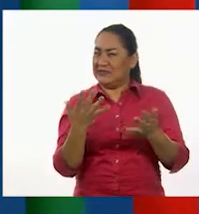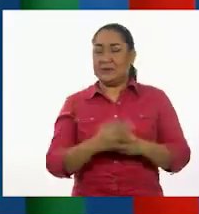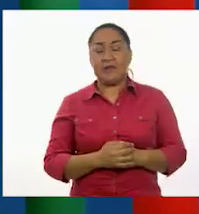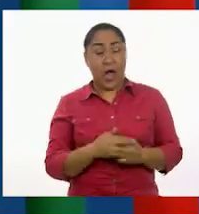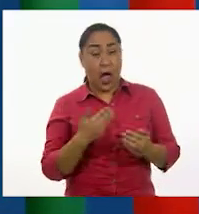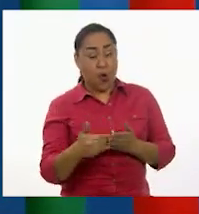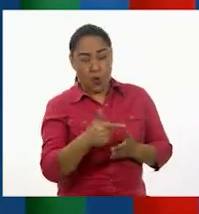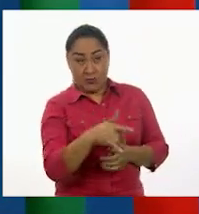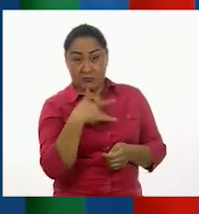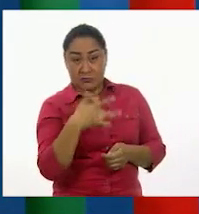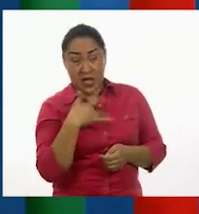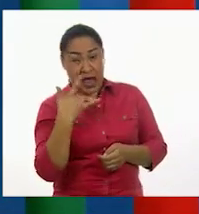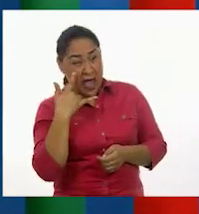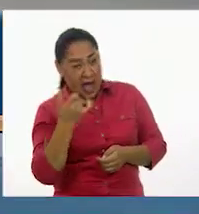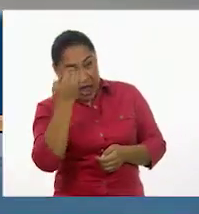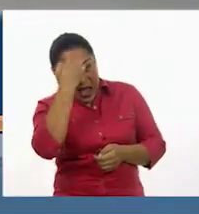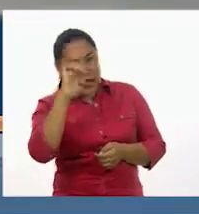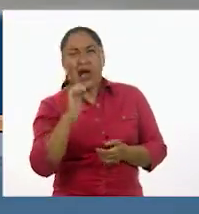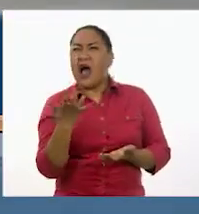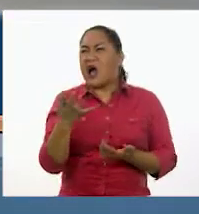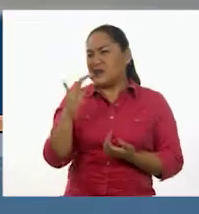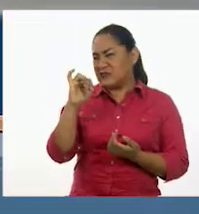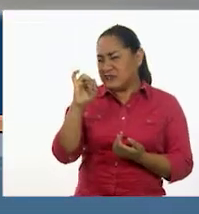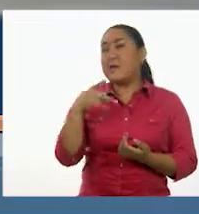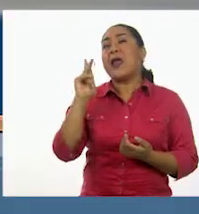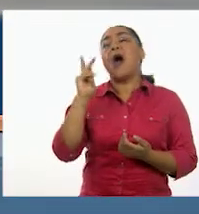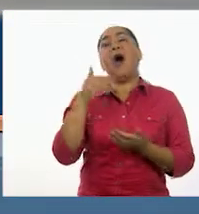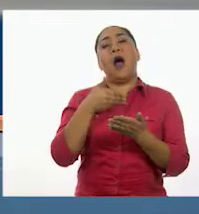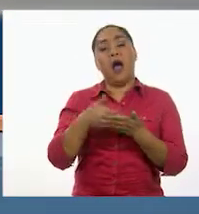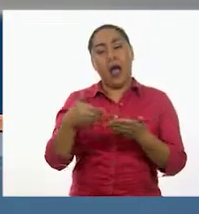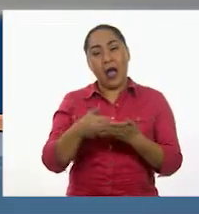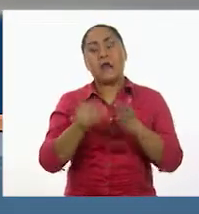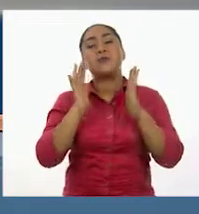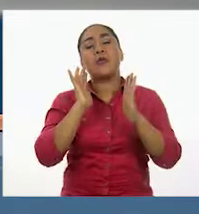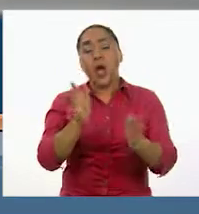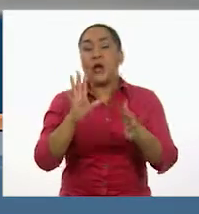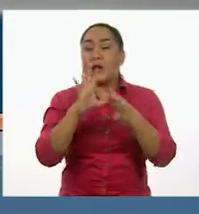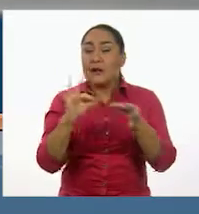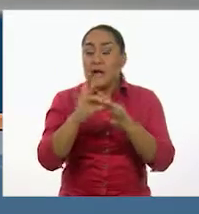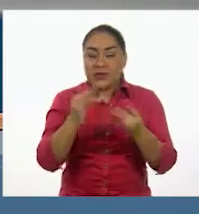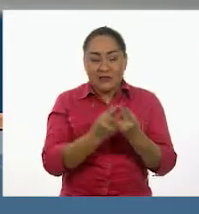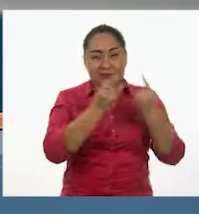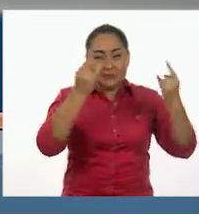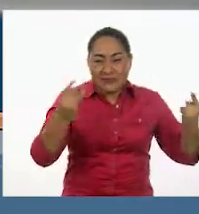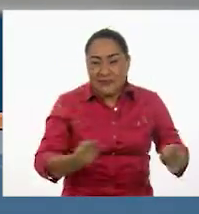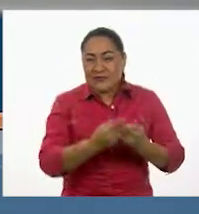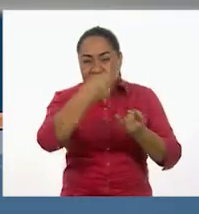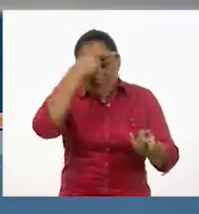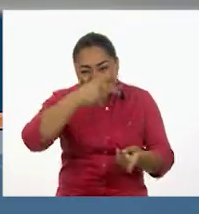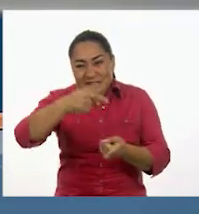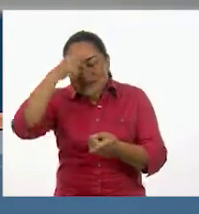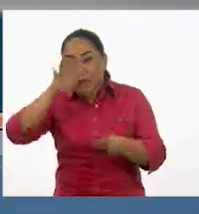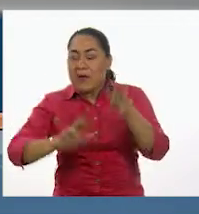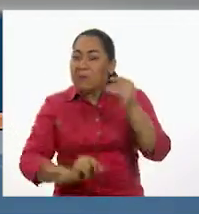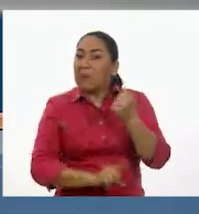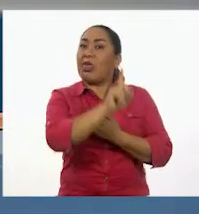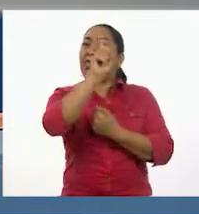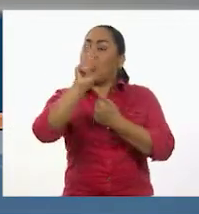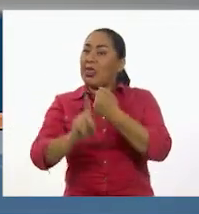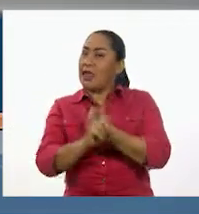extraña? Oh, no, por supuesto que sí, pero ya me estoy acostumbrando a que en la historia pasan cosas muy inesperadas.